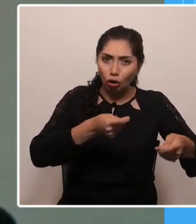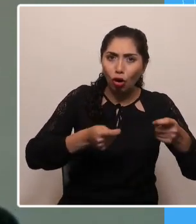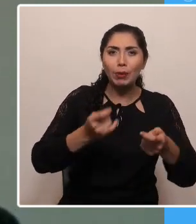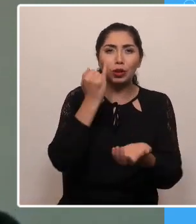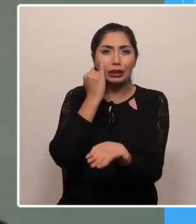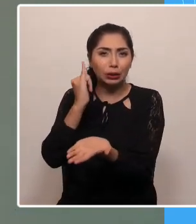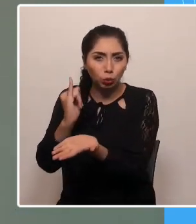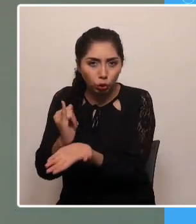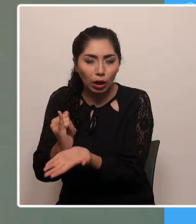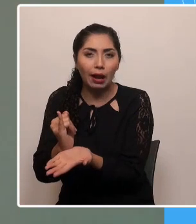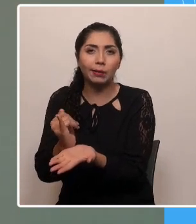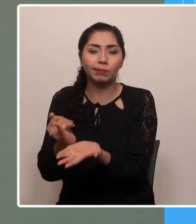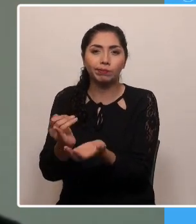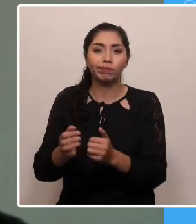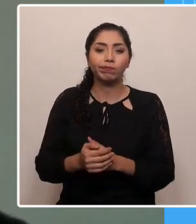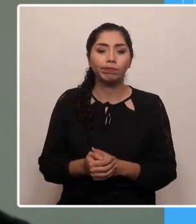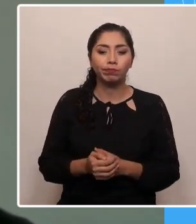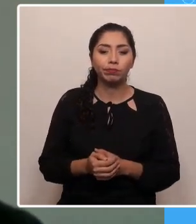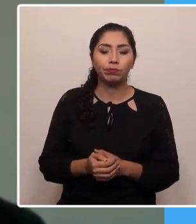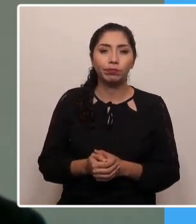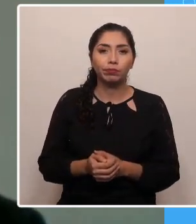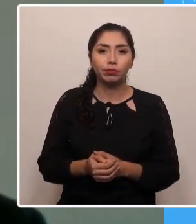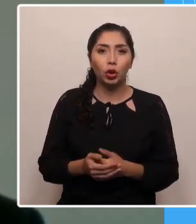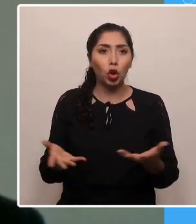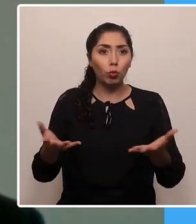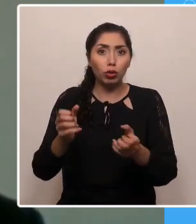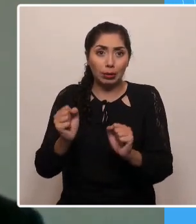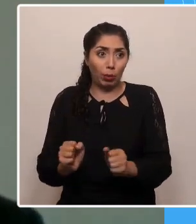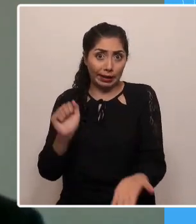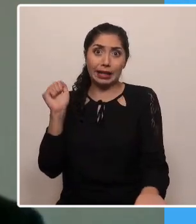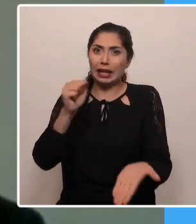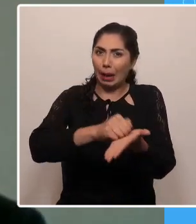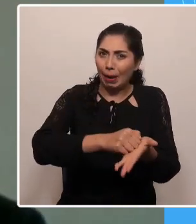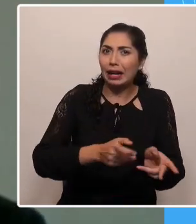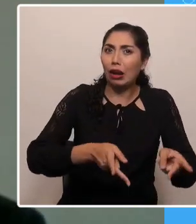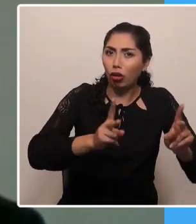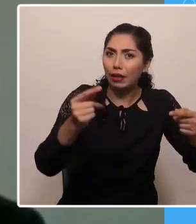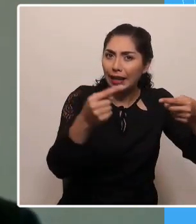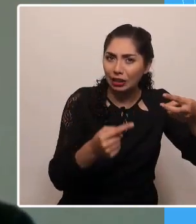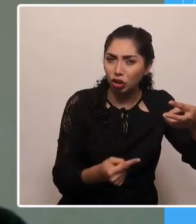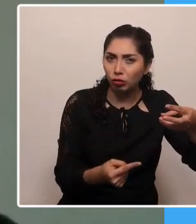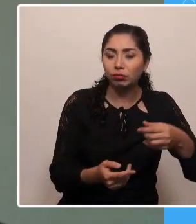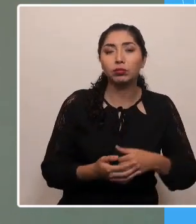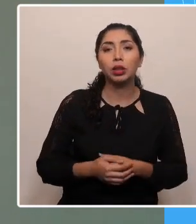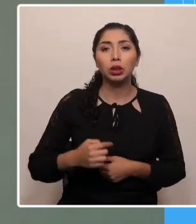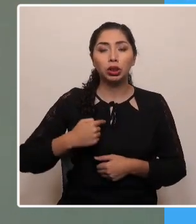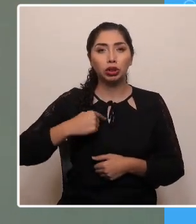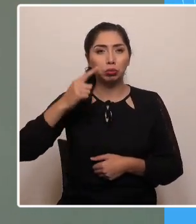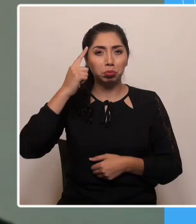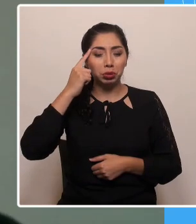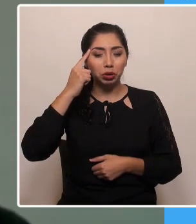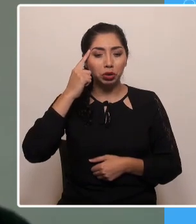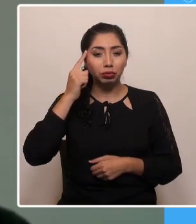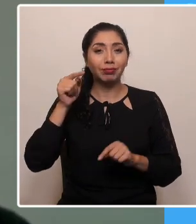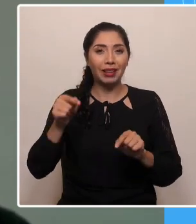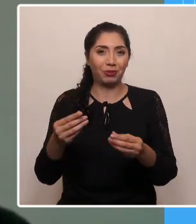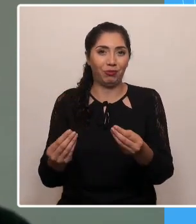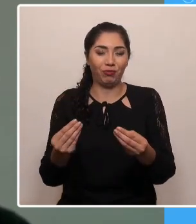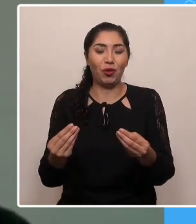o sea, dónde y cómo se podrán reclamar, yo creo que en esto subsiste una buena parte de debate.